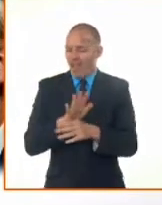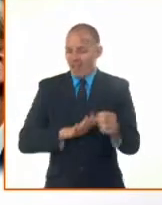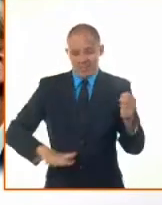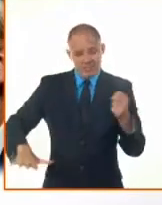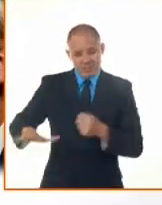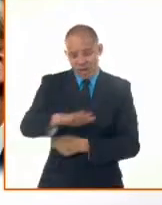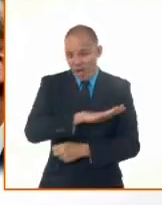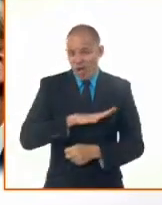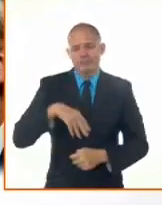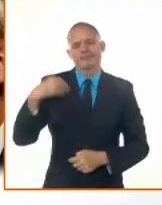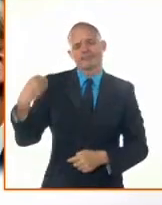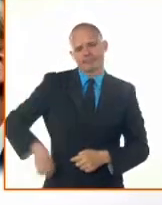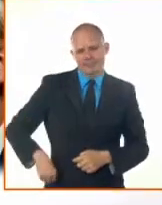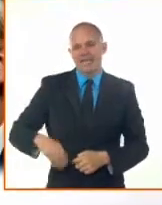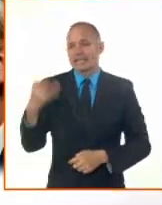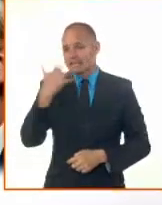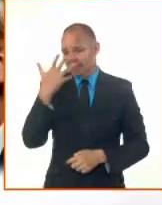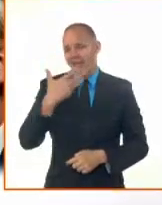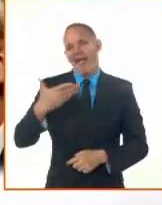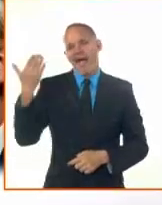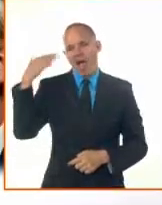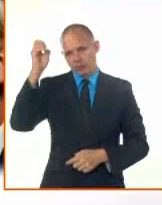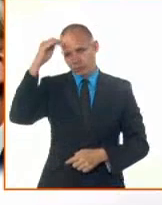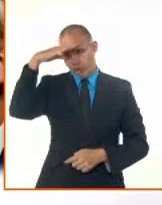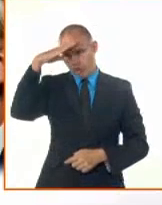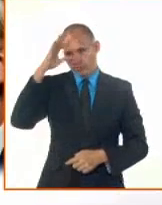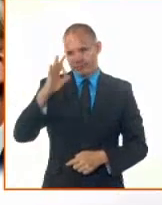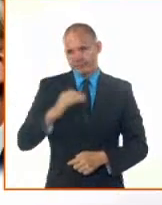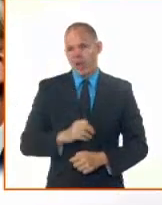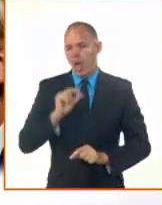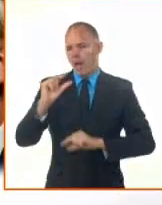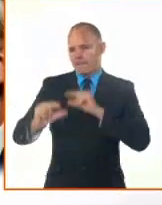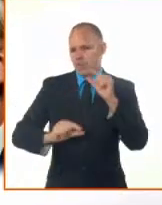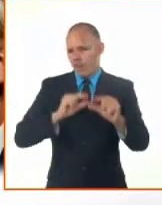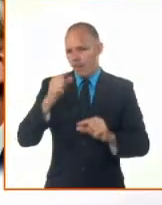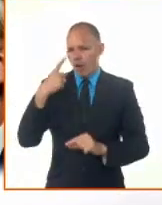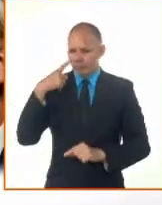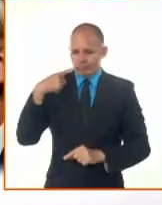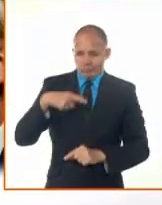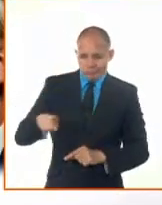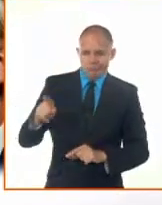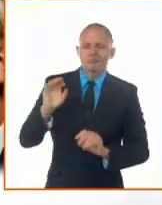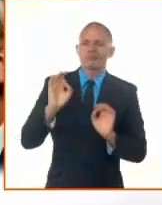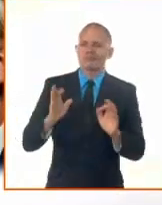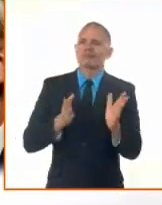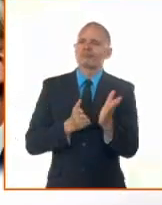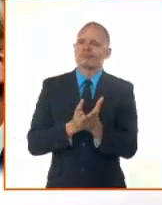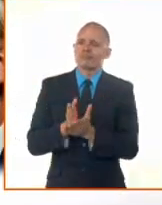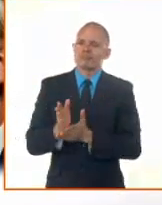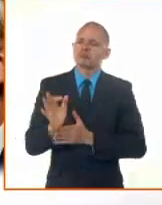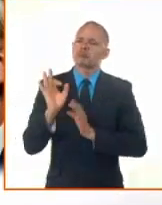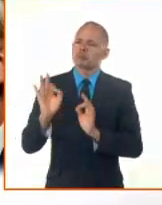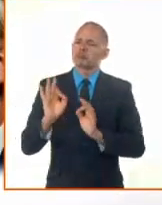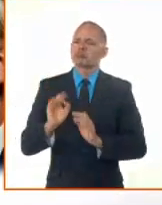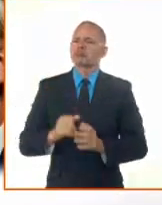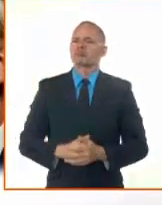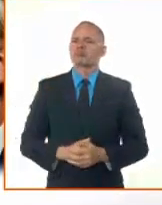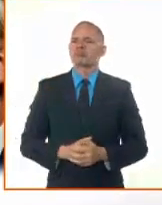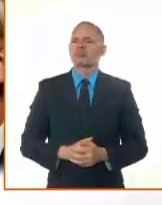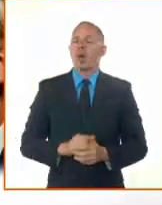aprovechado por Trump para activar una base política que hoy mantiene de alguna manera y esto